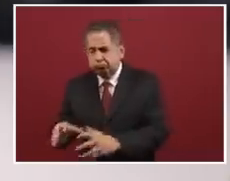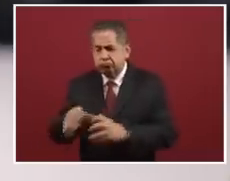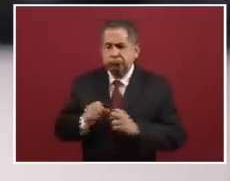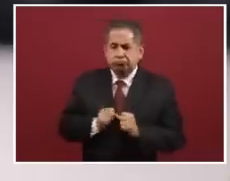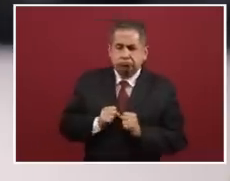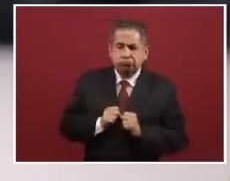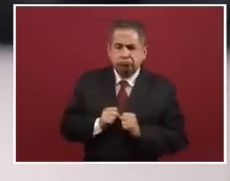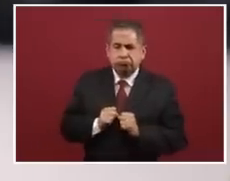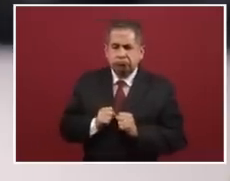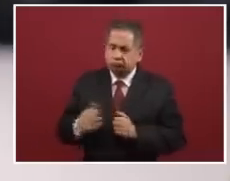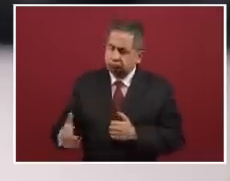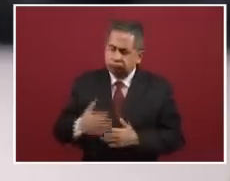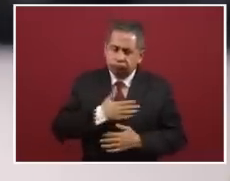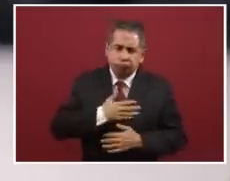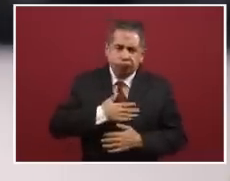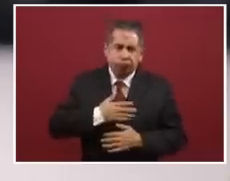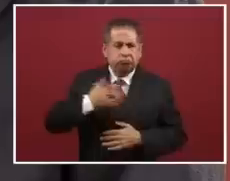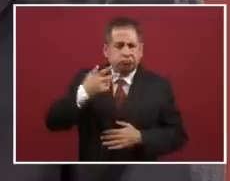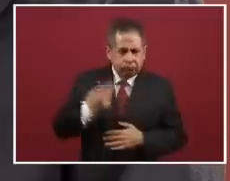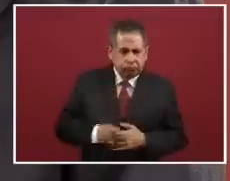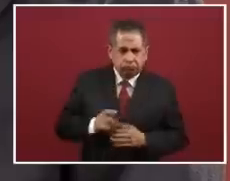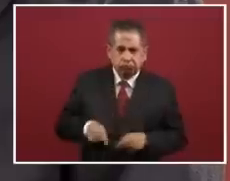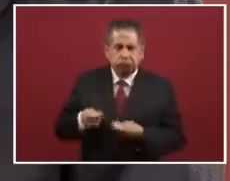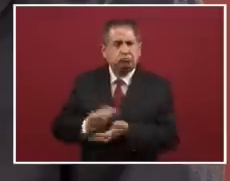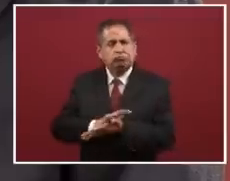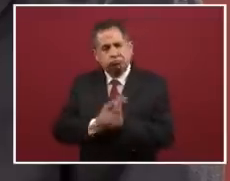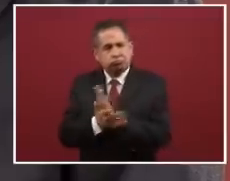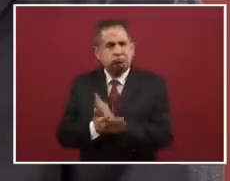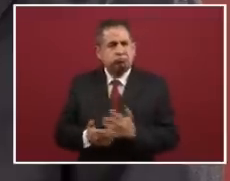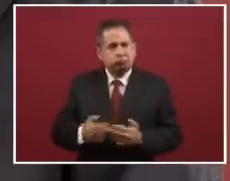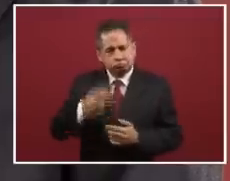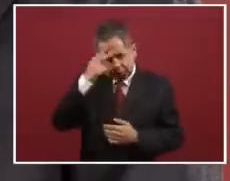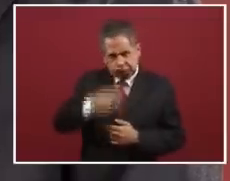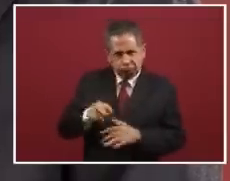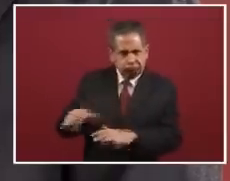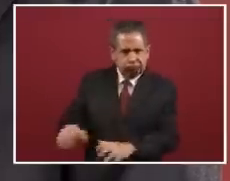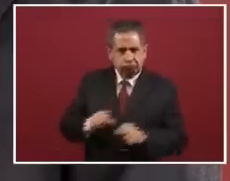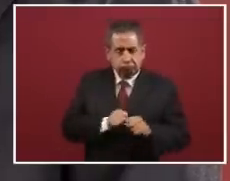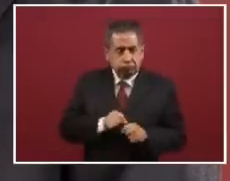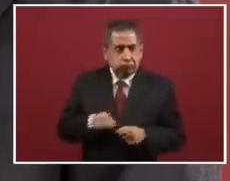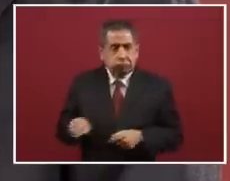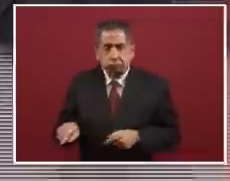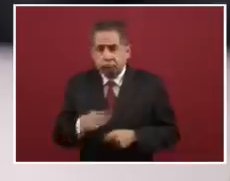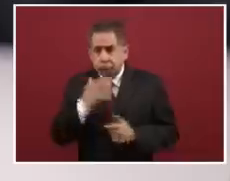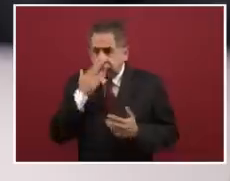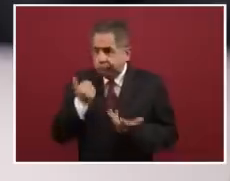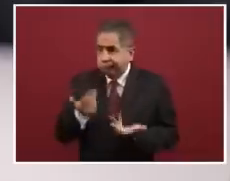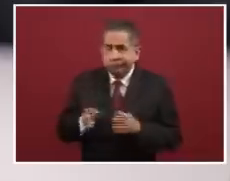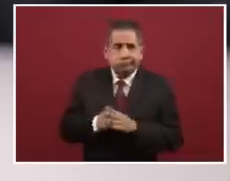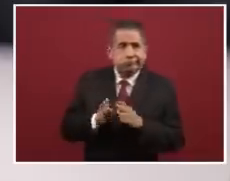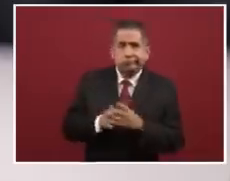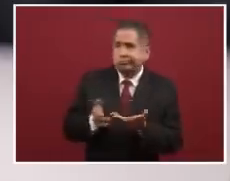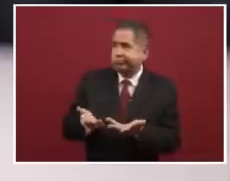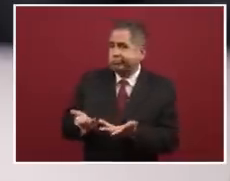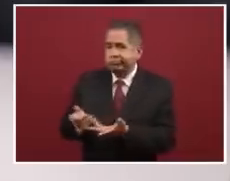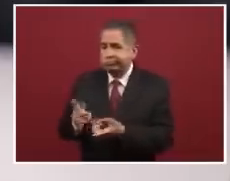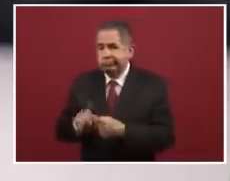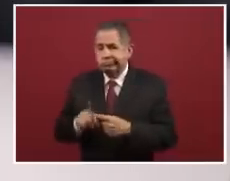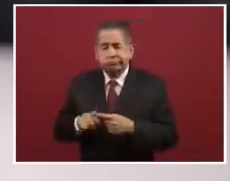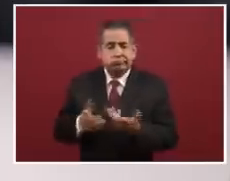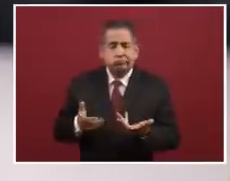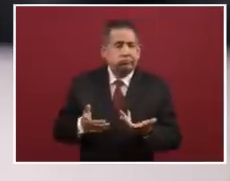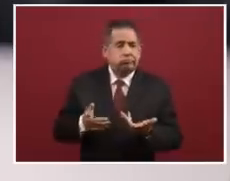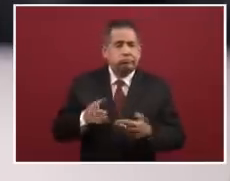una patria potestad para ellos, puesto que incluso no tienen manera incluso de